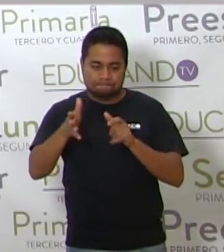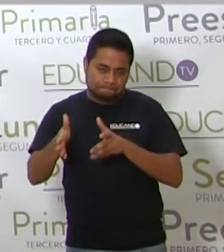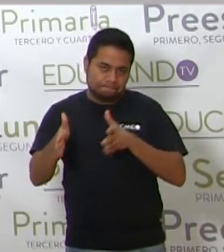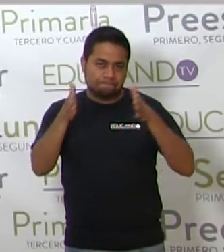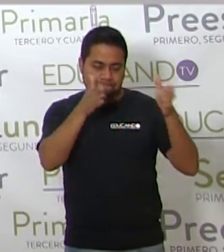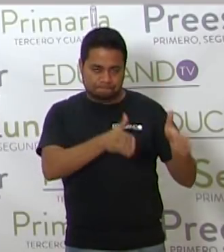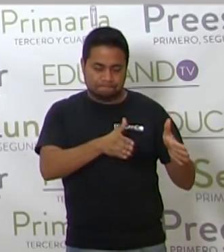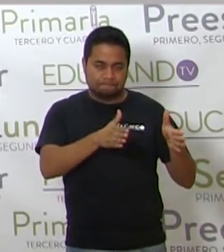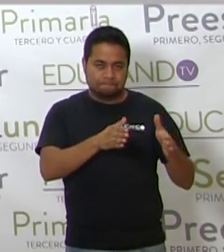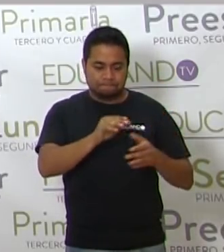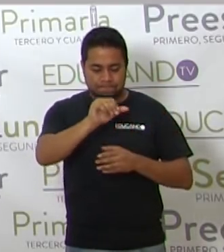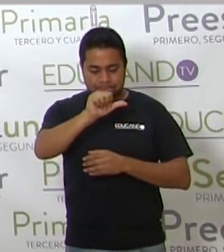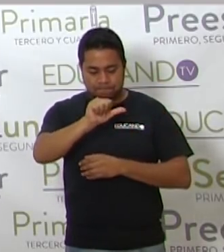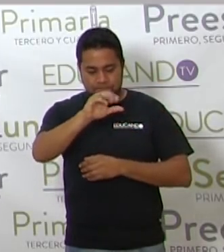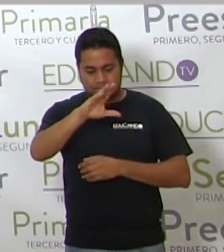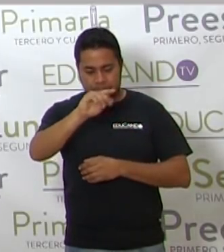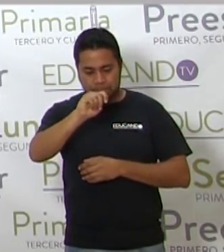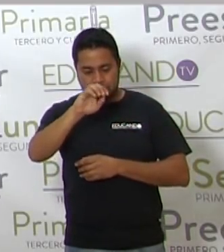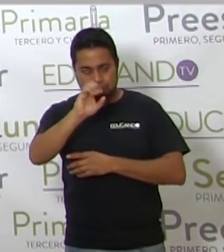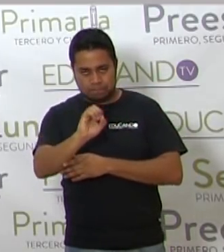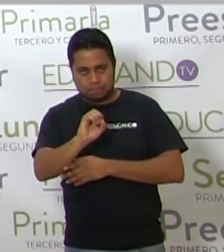lado acto